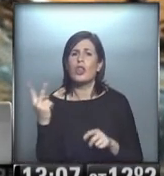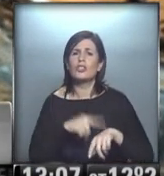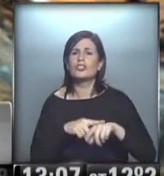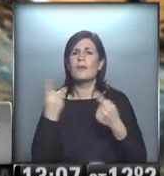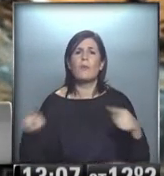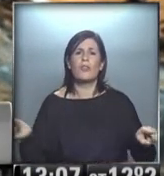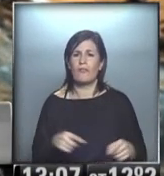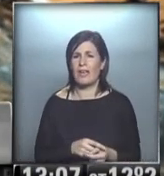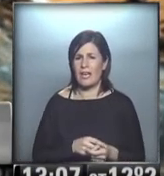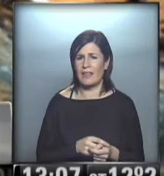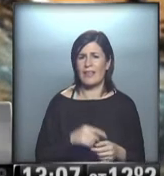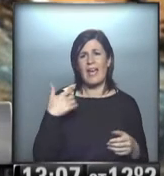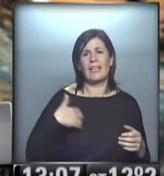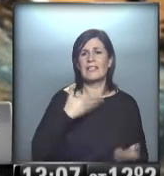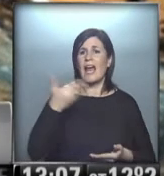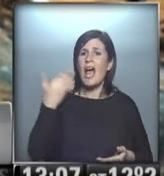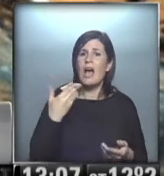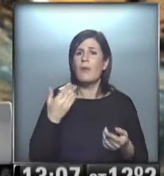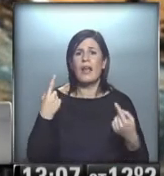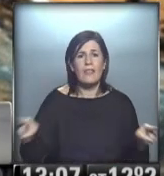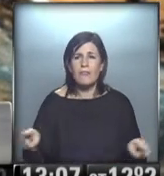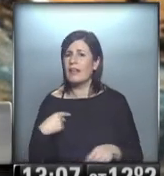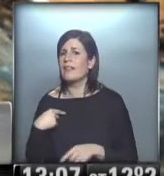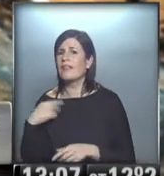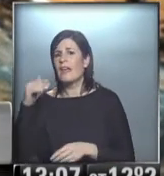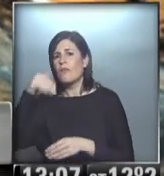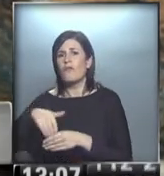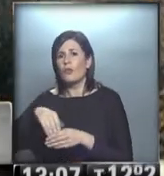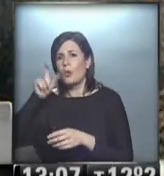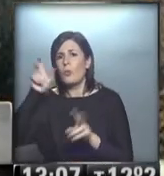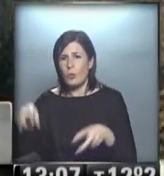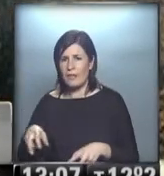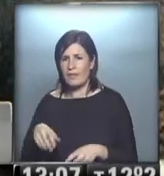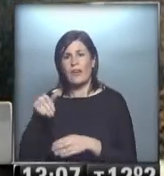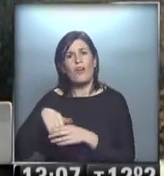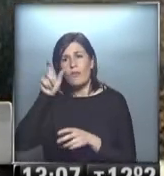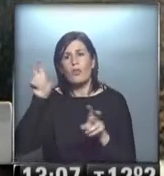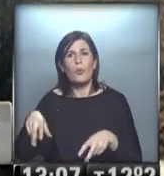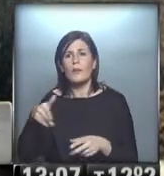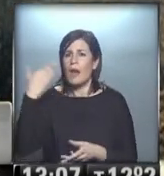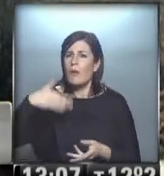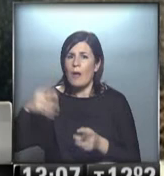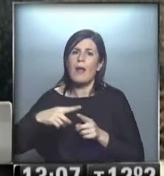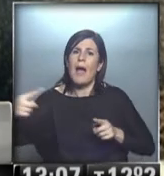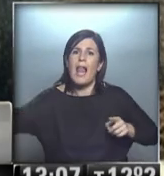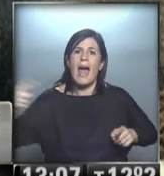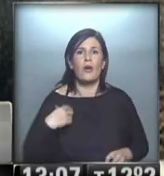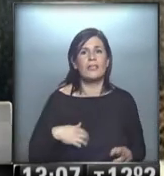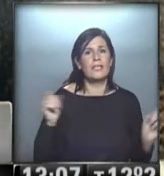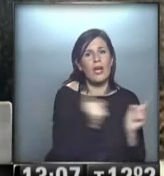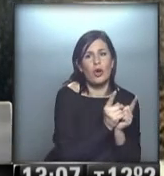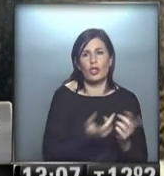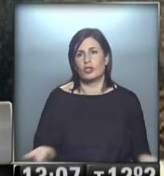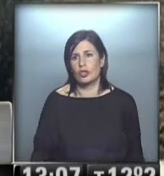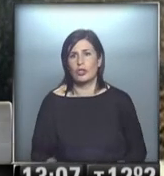es más llamativo el nivel de confusión que tiene el juez cuando están siempre exponiendo los representantes legales de los fondos buitres. Simplemente